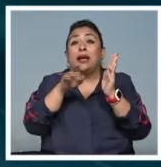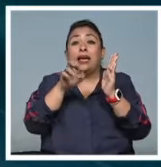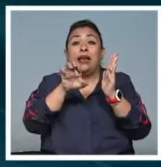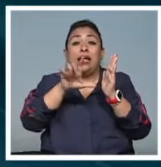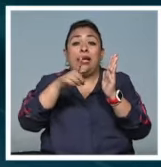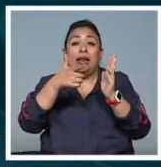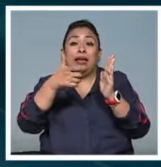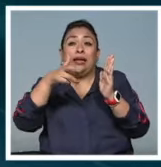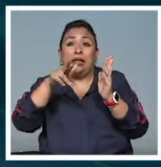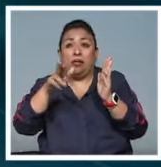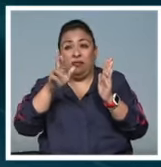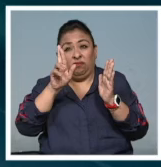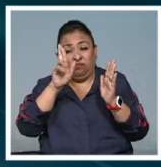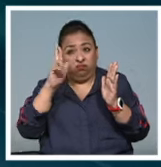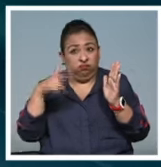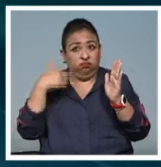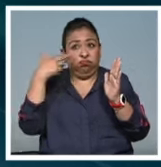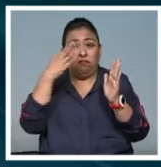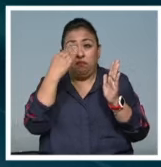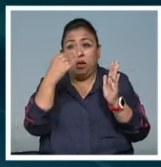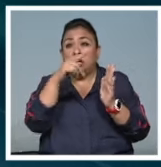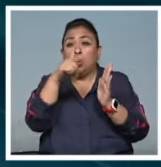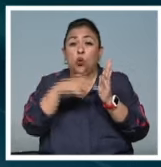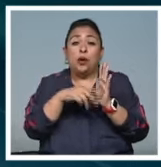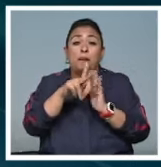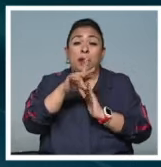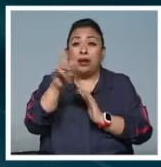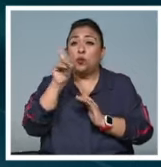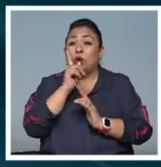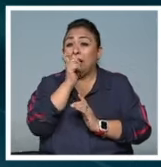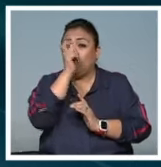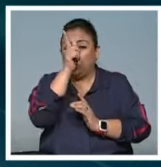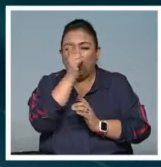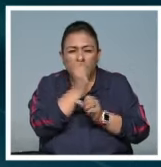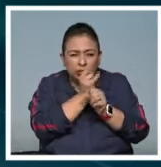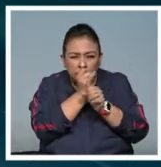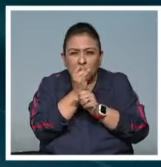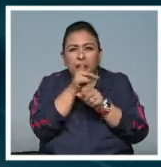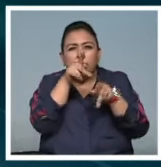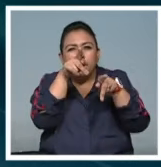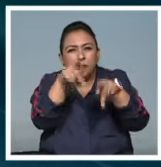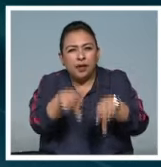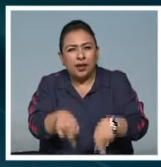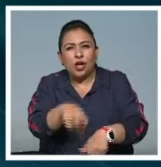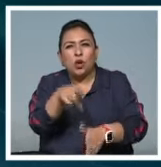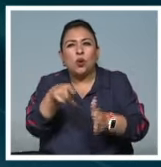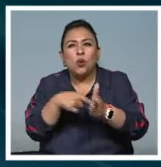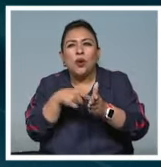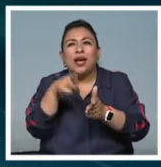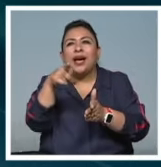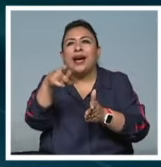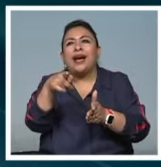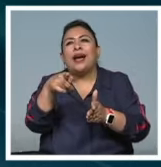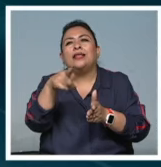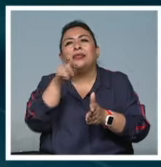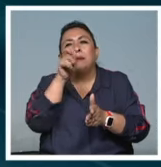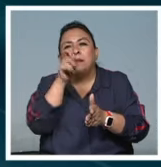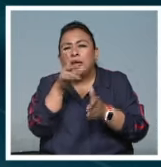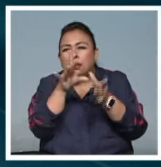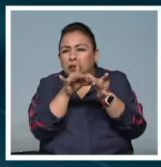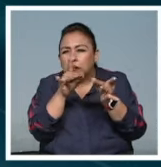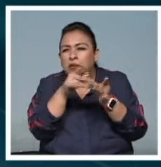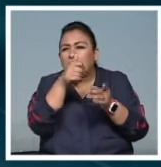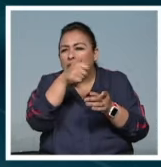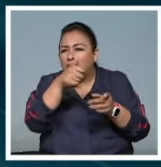Grande, soberano maya de Palenque, en donde la autora analiza el sepulcro del Templo de las Inscripciones y detalla